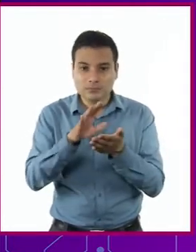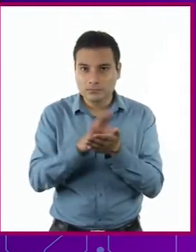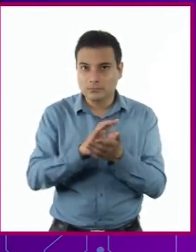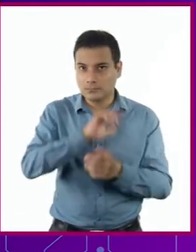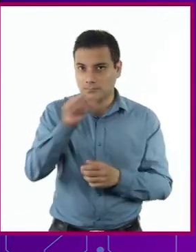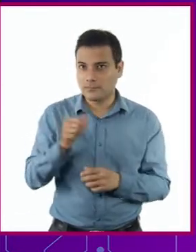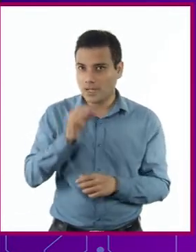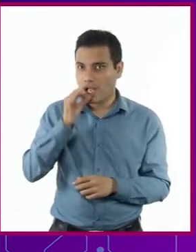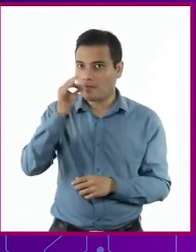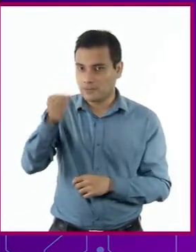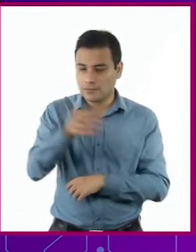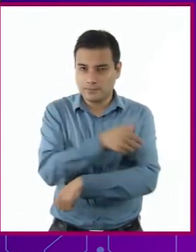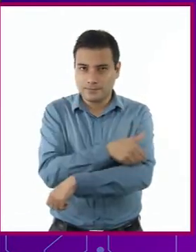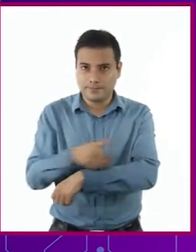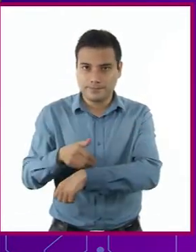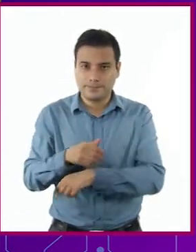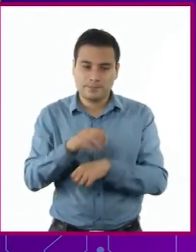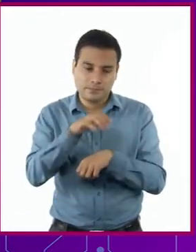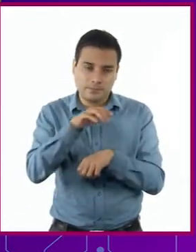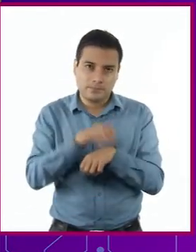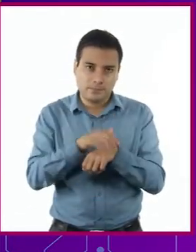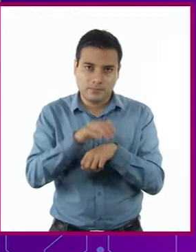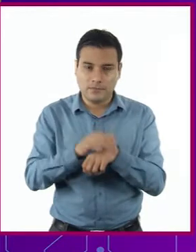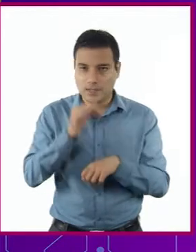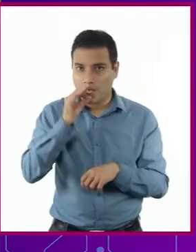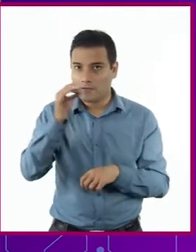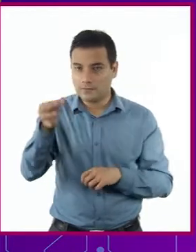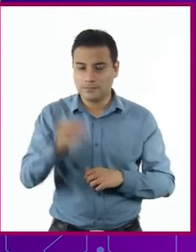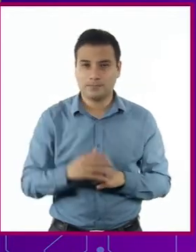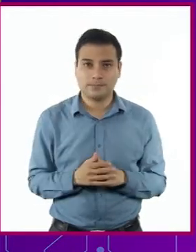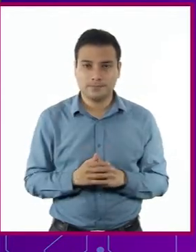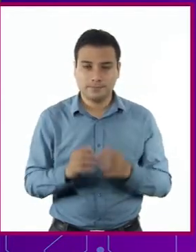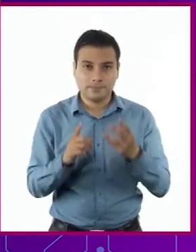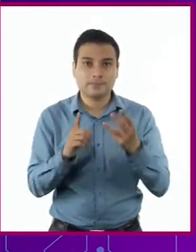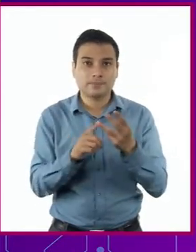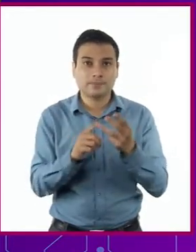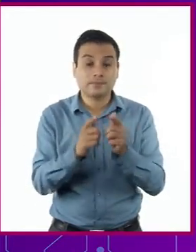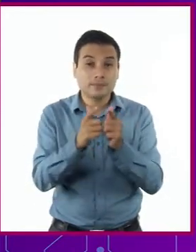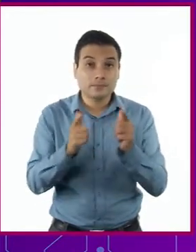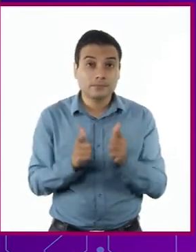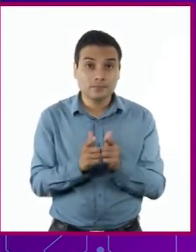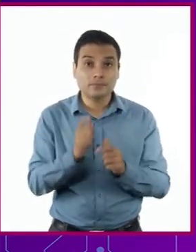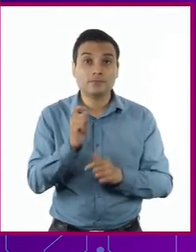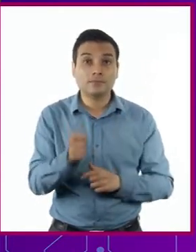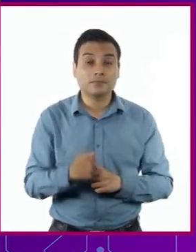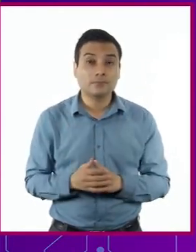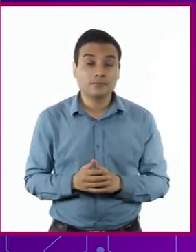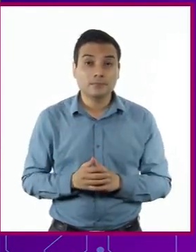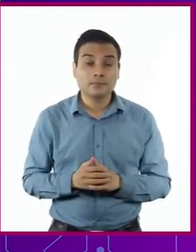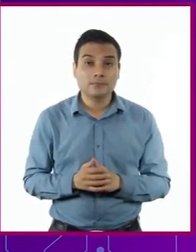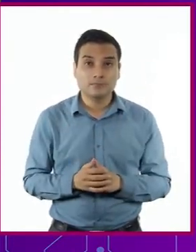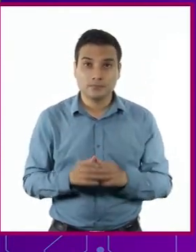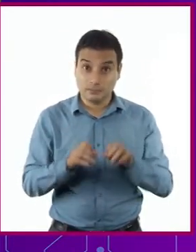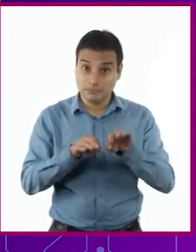la familia, a los amigos cuando vinieran a preguntar. Y la tercera comisión era la que tenía la tarea más